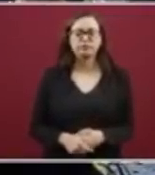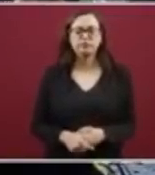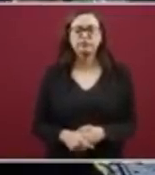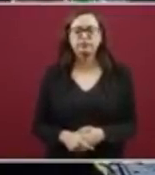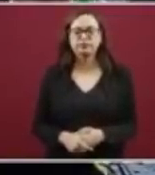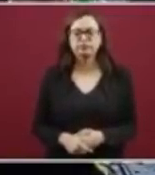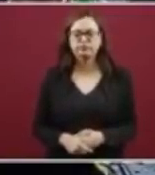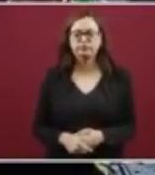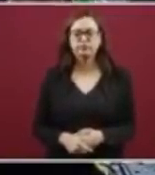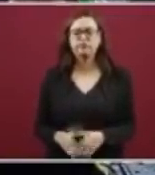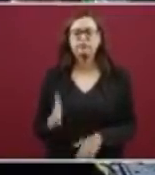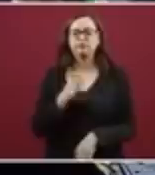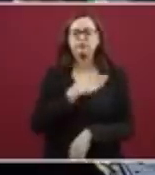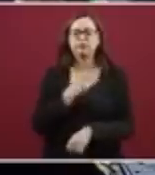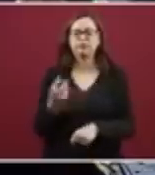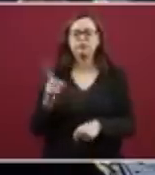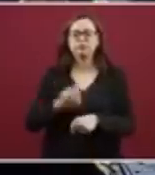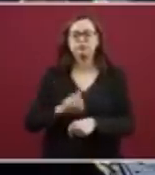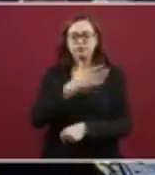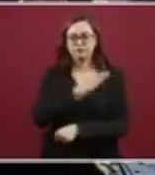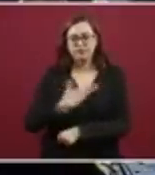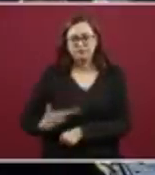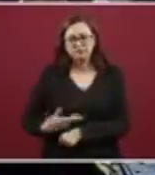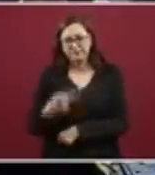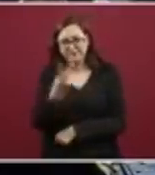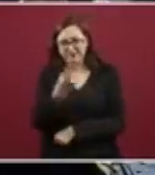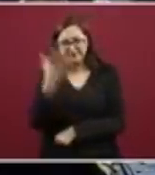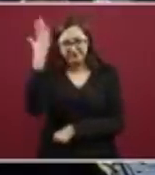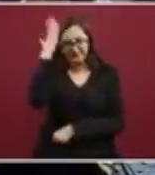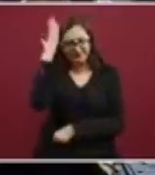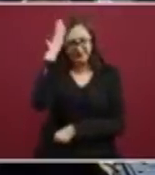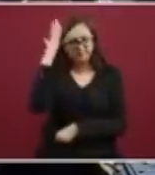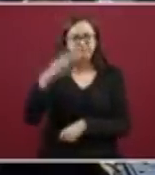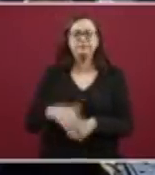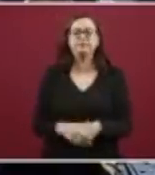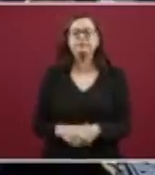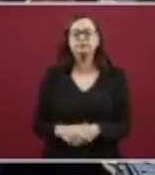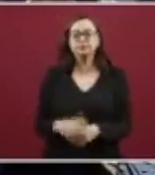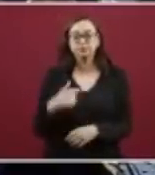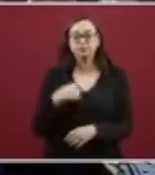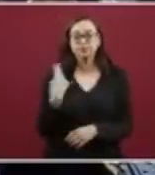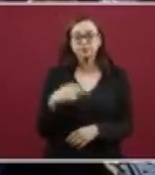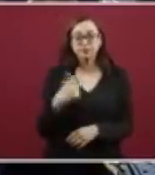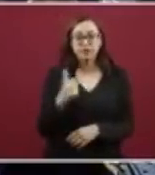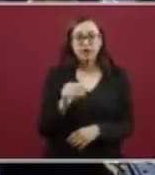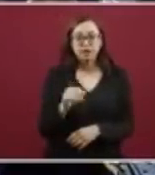Gracias. Buenos días, presidente y secretarios. Gabriela Jiménez del Sol de México.